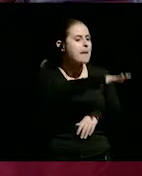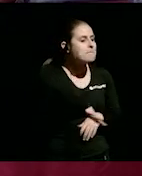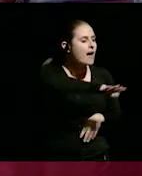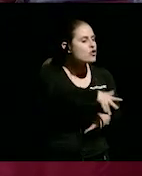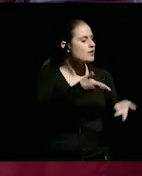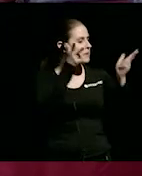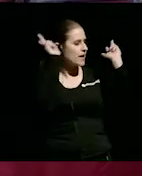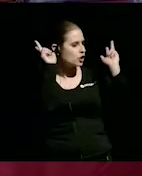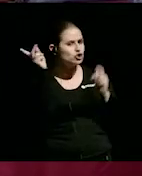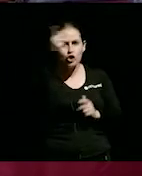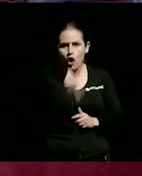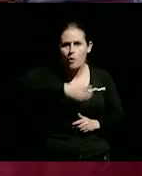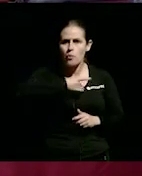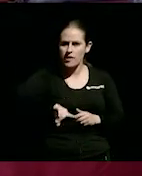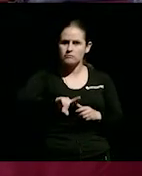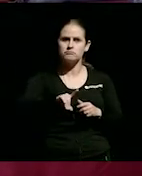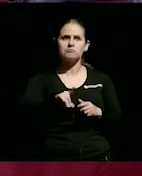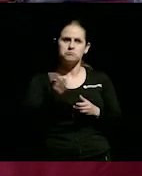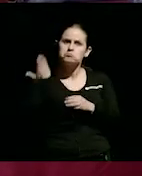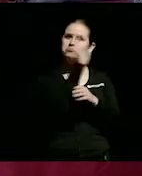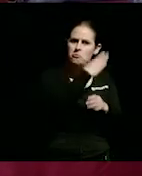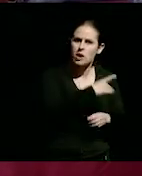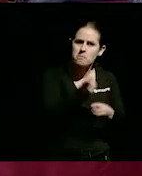entrar, presentarse el espectáculo,